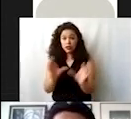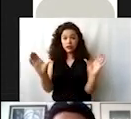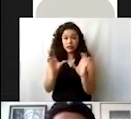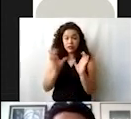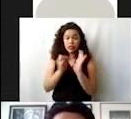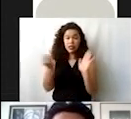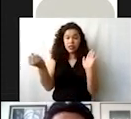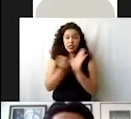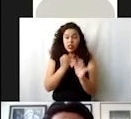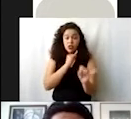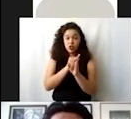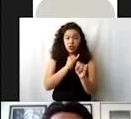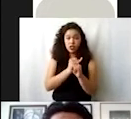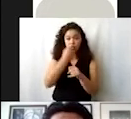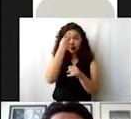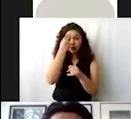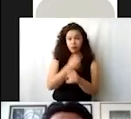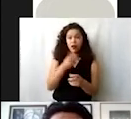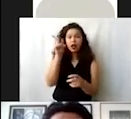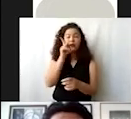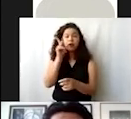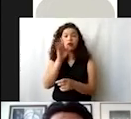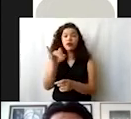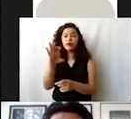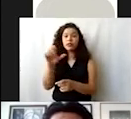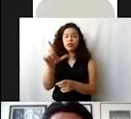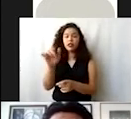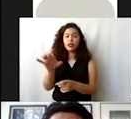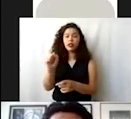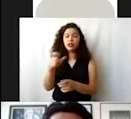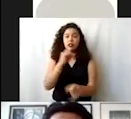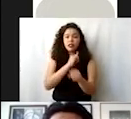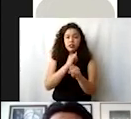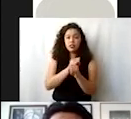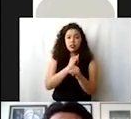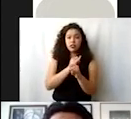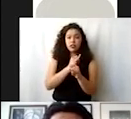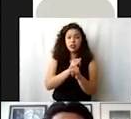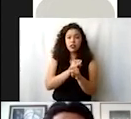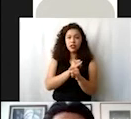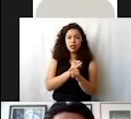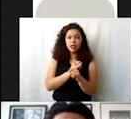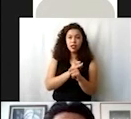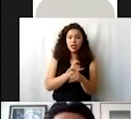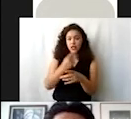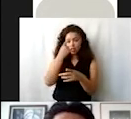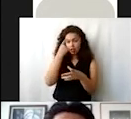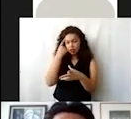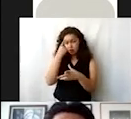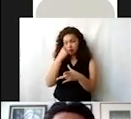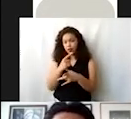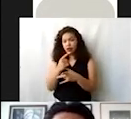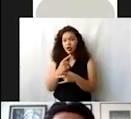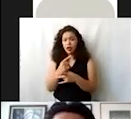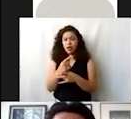digital para la expedición de comprobantes fiscales digitales por Internet, previo a que se deje sin efecto los